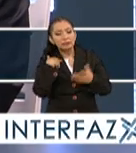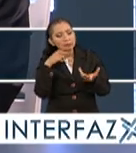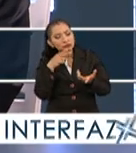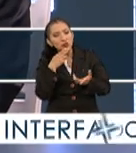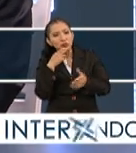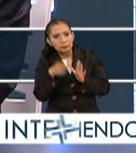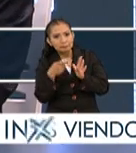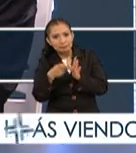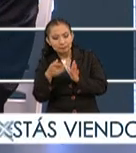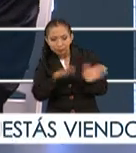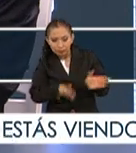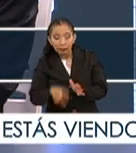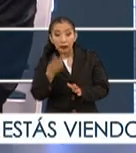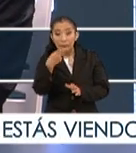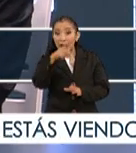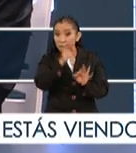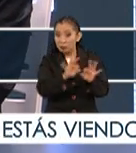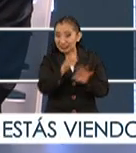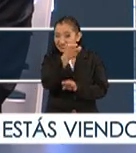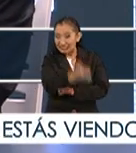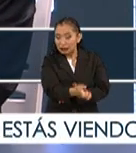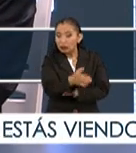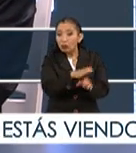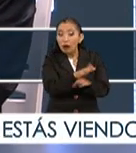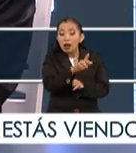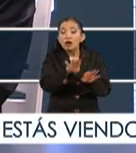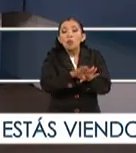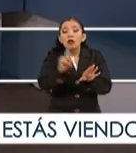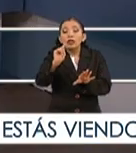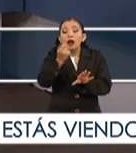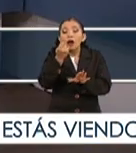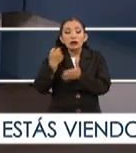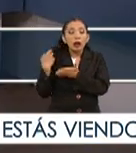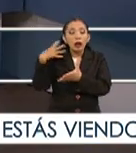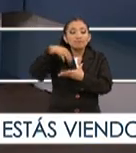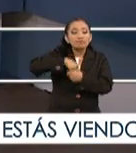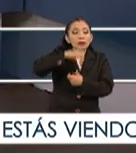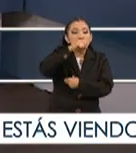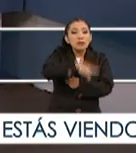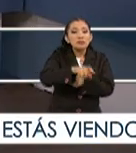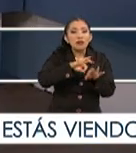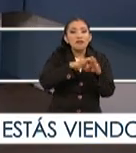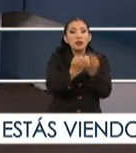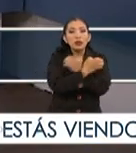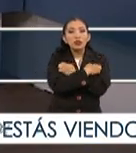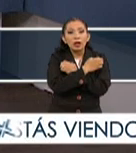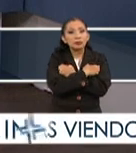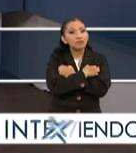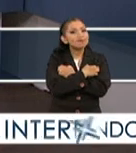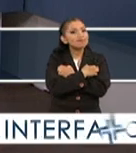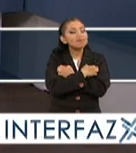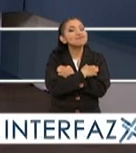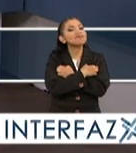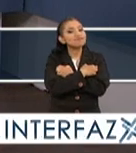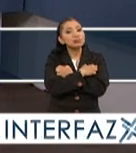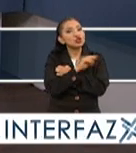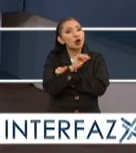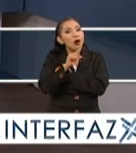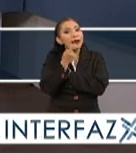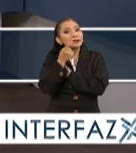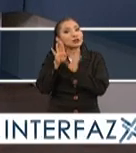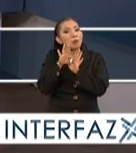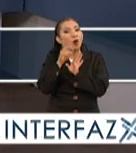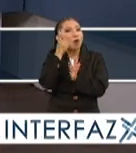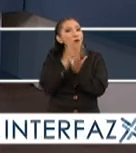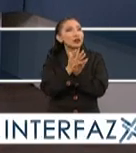estar utilizando. Pero lo importante y lo relevante es cómo la tecnología tiene que estar integrada en el modelo educativo. Claro. No es un asunto